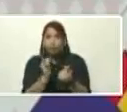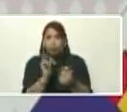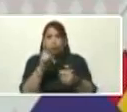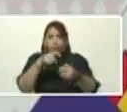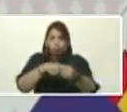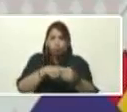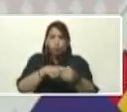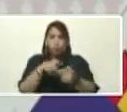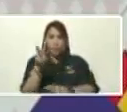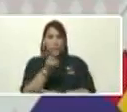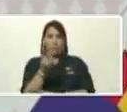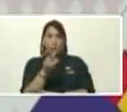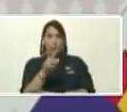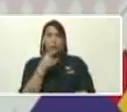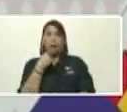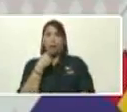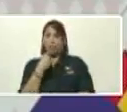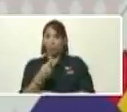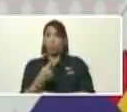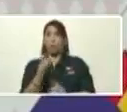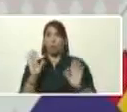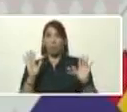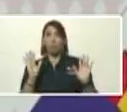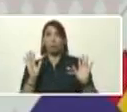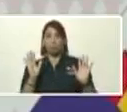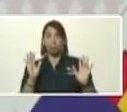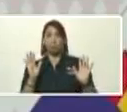Y déjeme decirle, pero que se quede aquí entre nosotros.